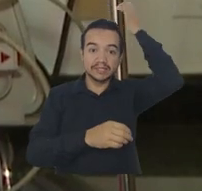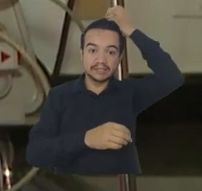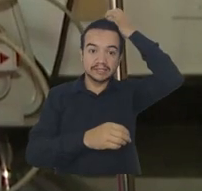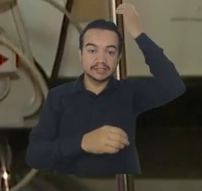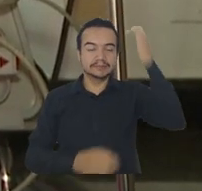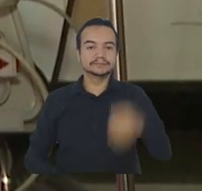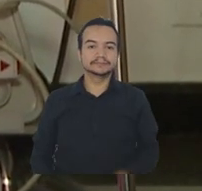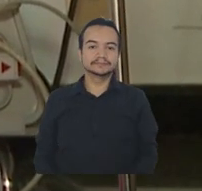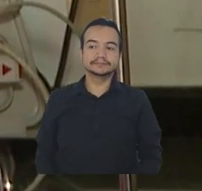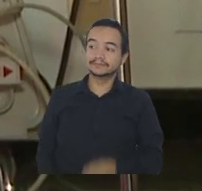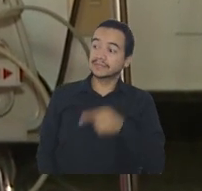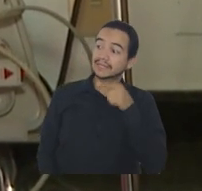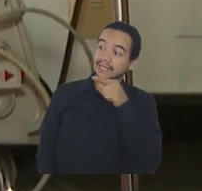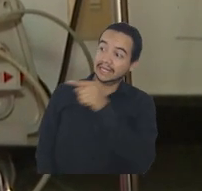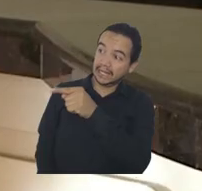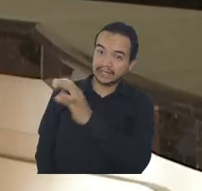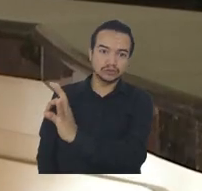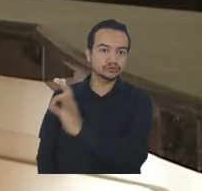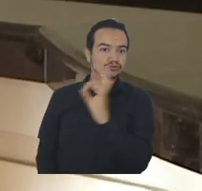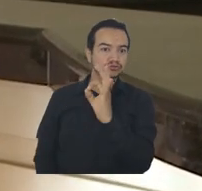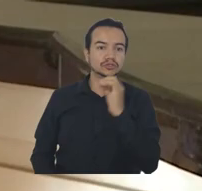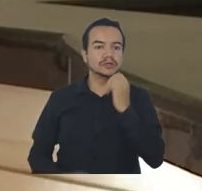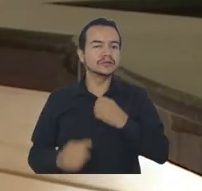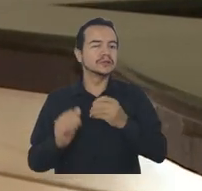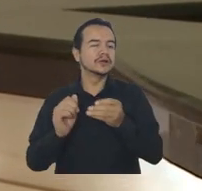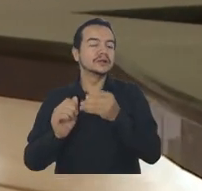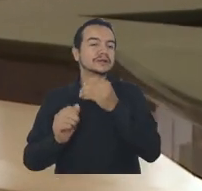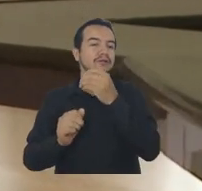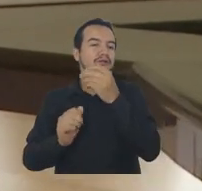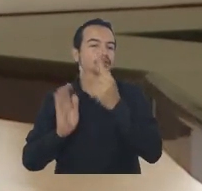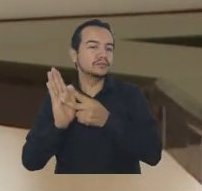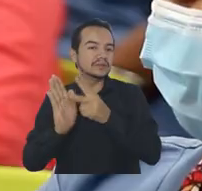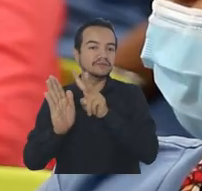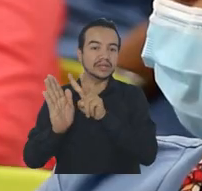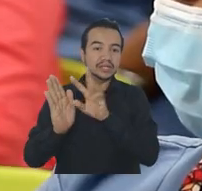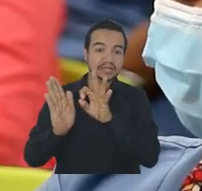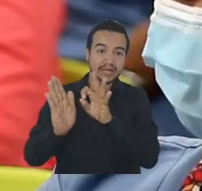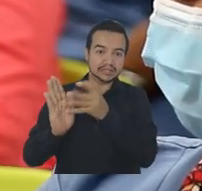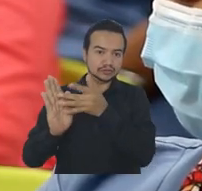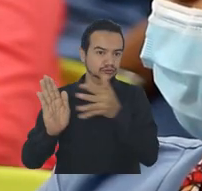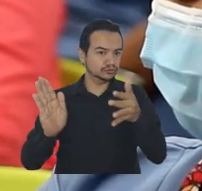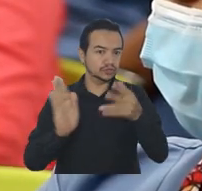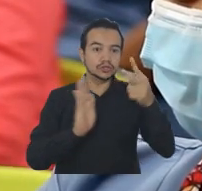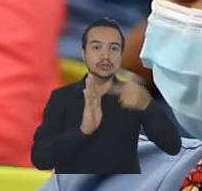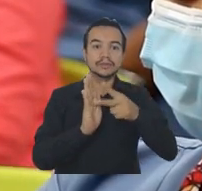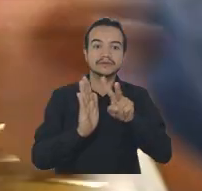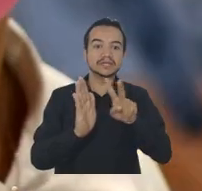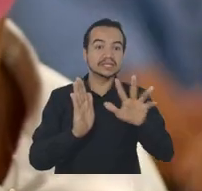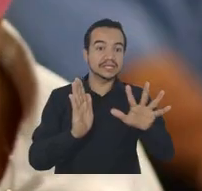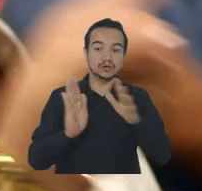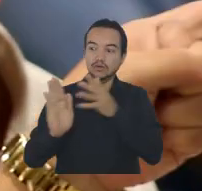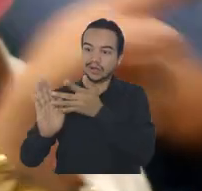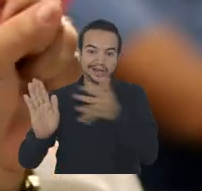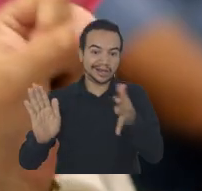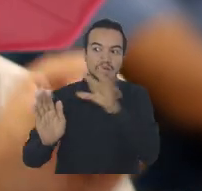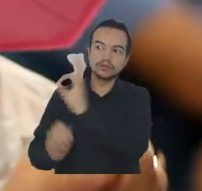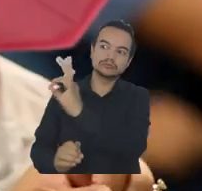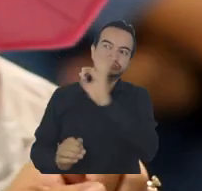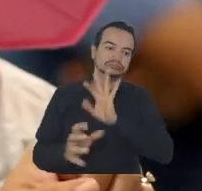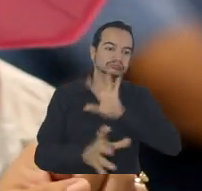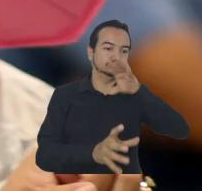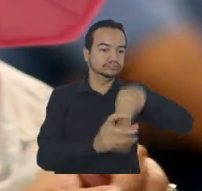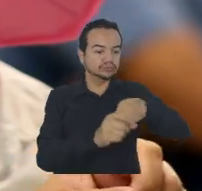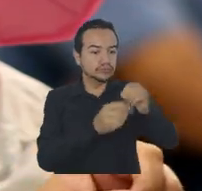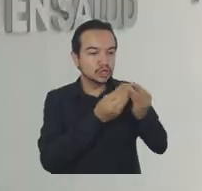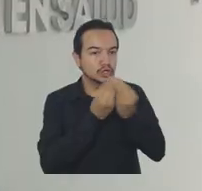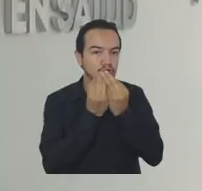cuota Unimagdalena para el periodo 2023-2025, tras lograr un total de 23 votos durante el Consejo